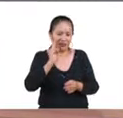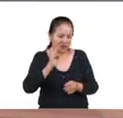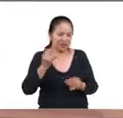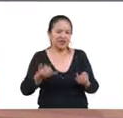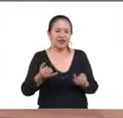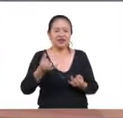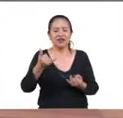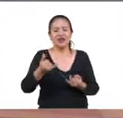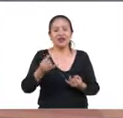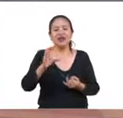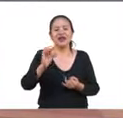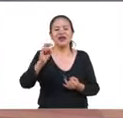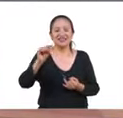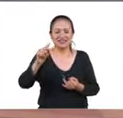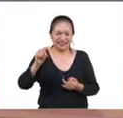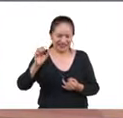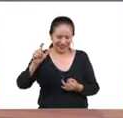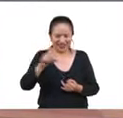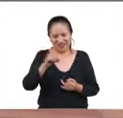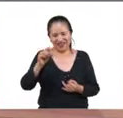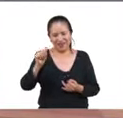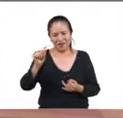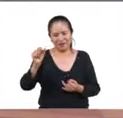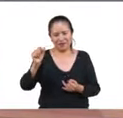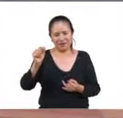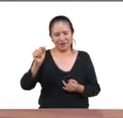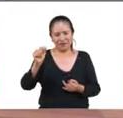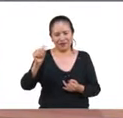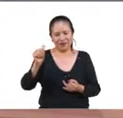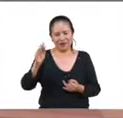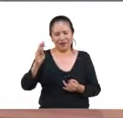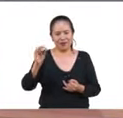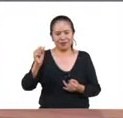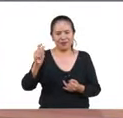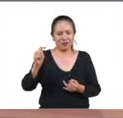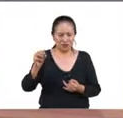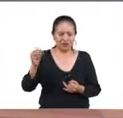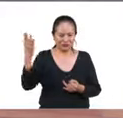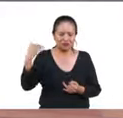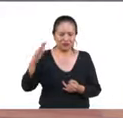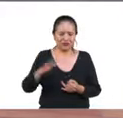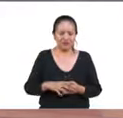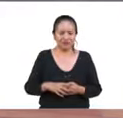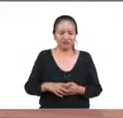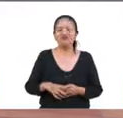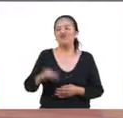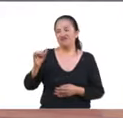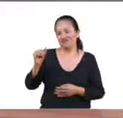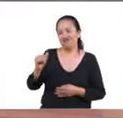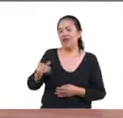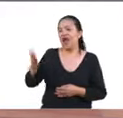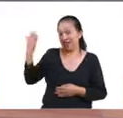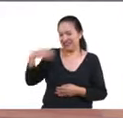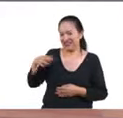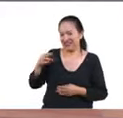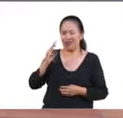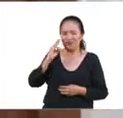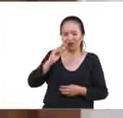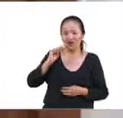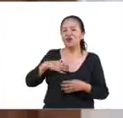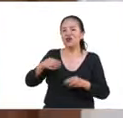Sí, sin contar la intervención que tuvimos que hacer producto de los incidentes en la Merced y en